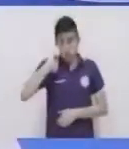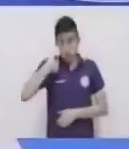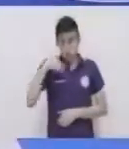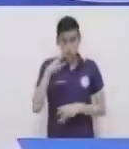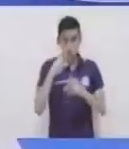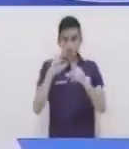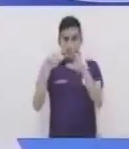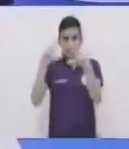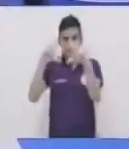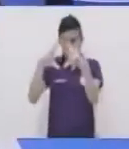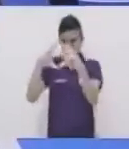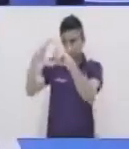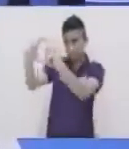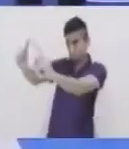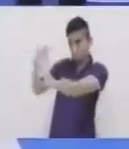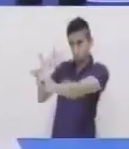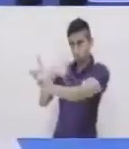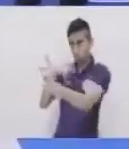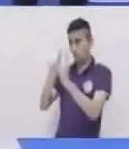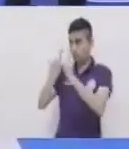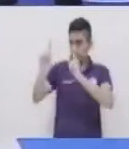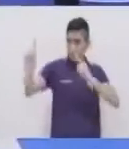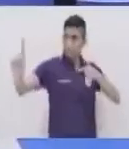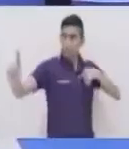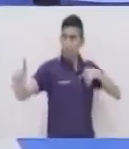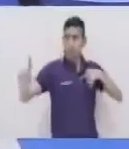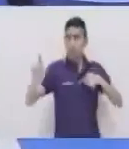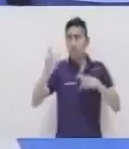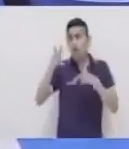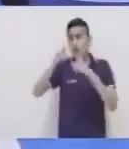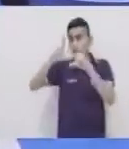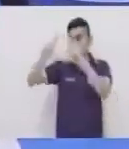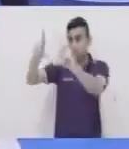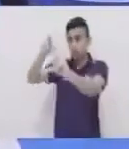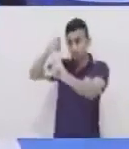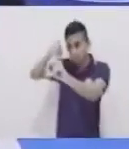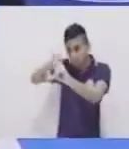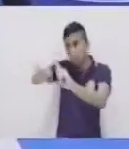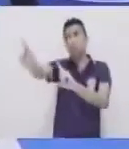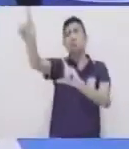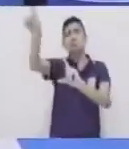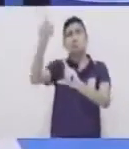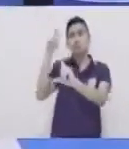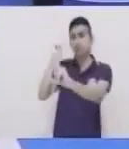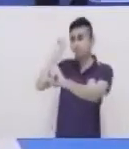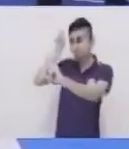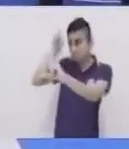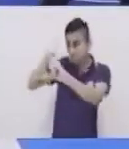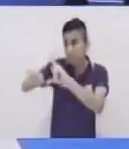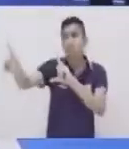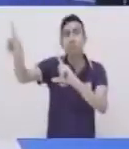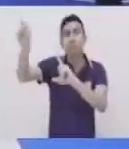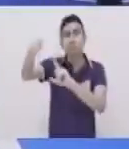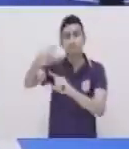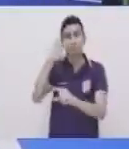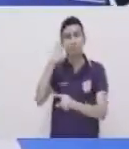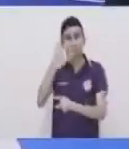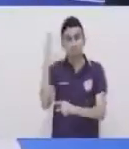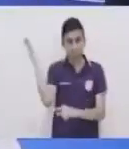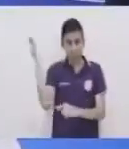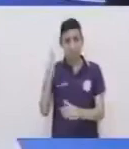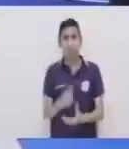colocar a cierta distancia y voy a lanzar para que pase ahorita por en medio del aro. Entonces voy con el